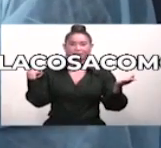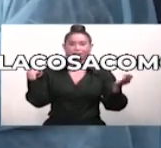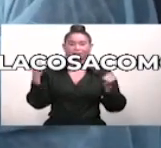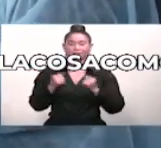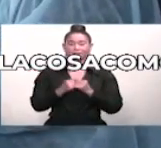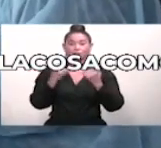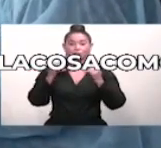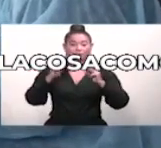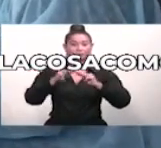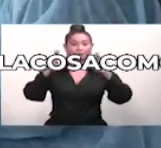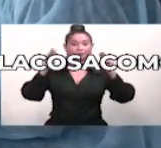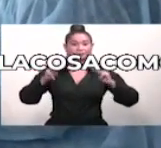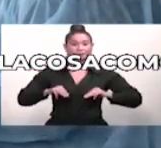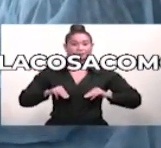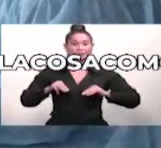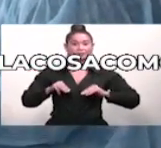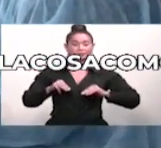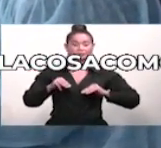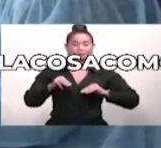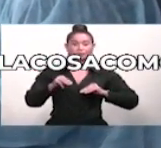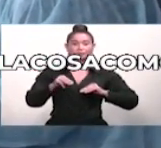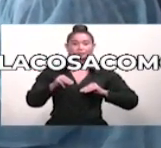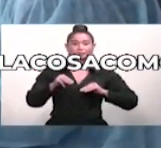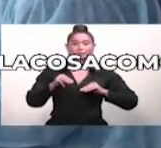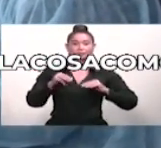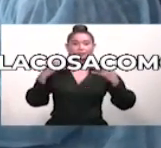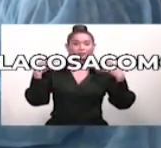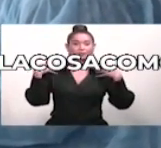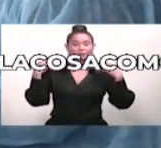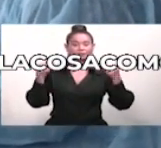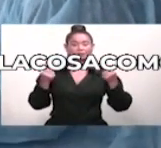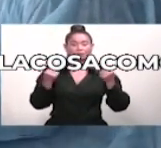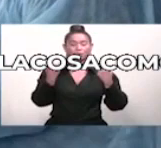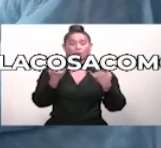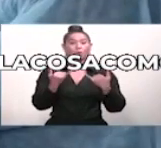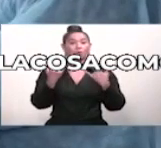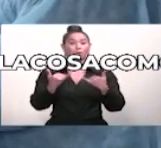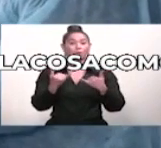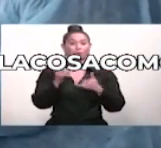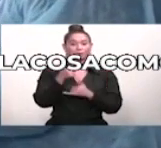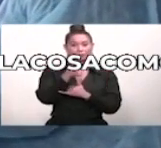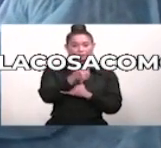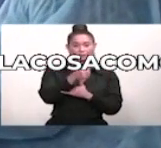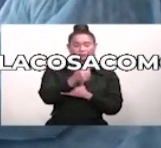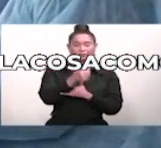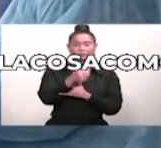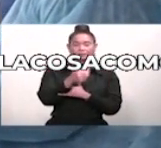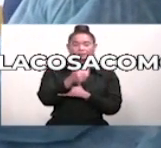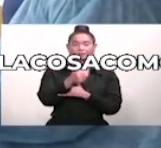El ministro Plutarco Arias está en este momento